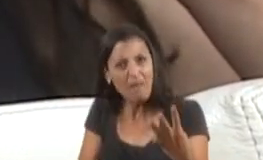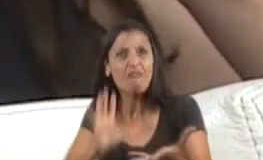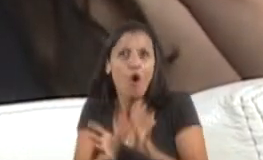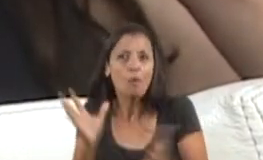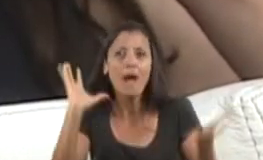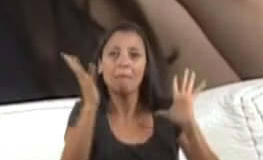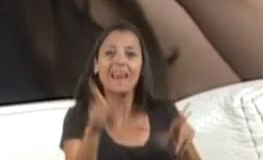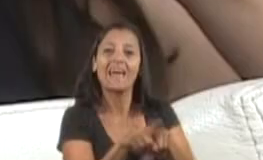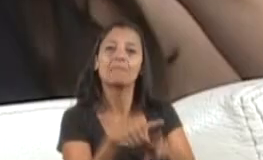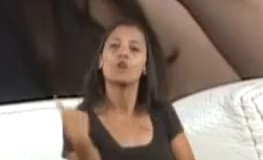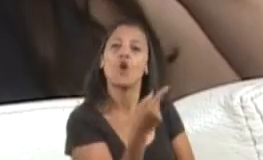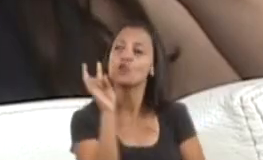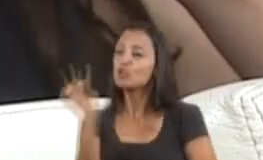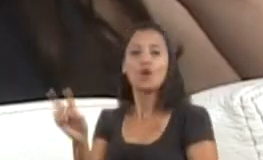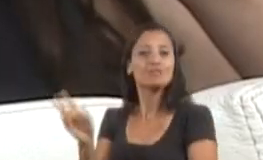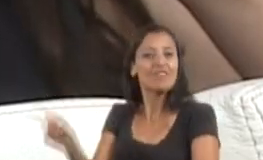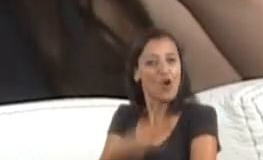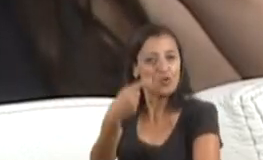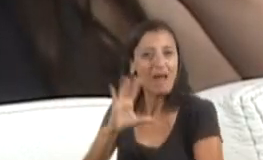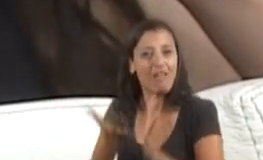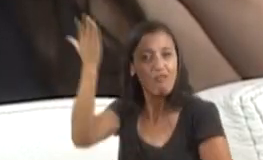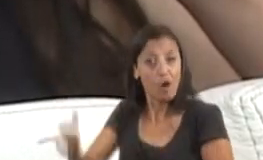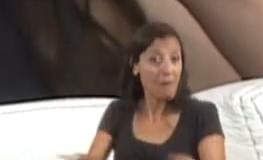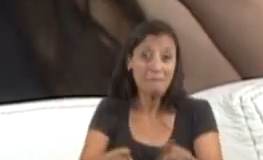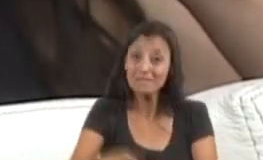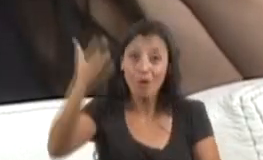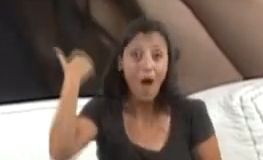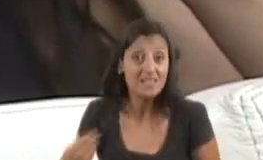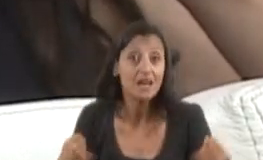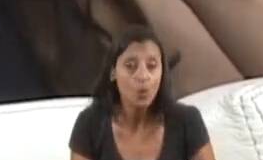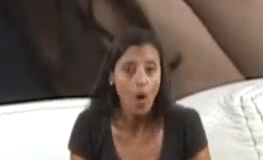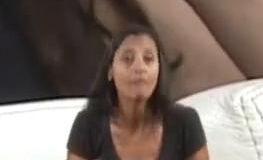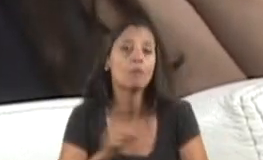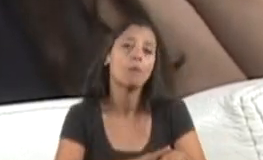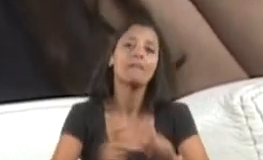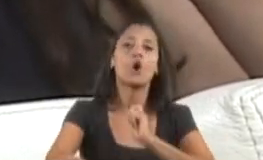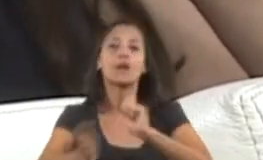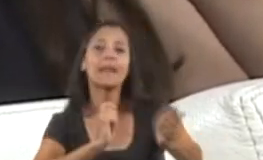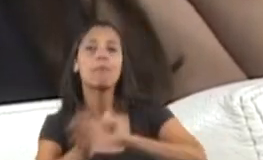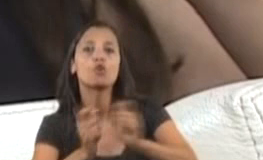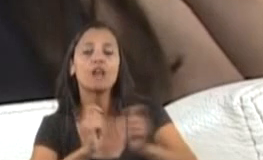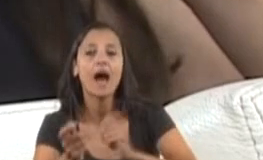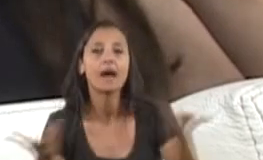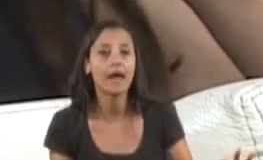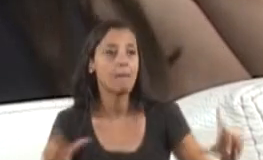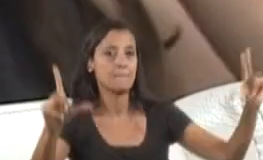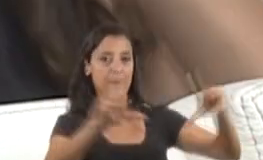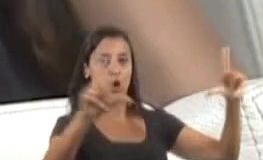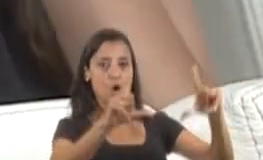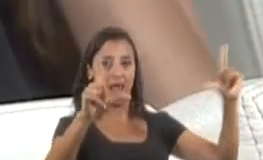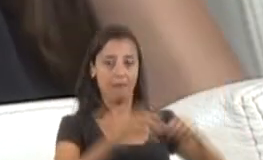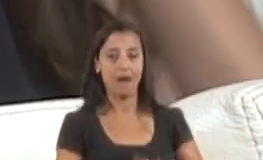más acostumbrado, que es el que se vio ayer en el reportaje en el programa